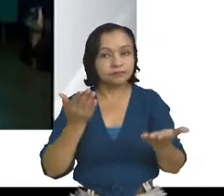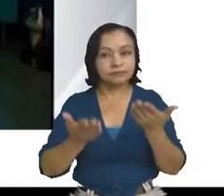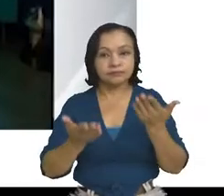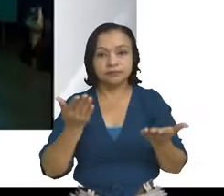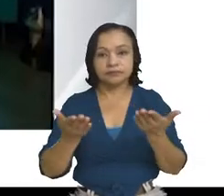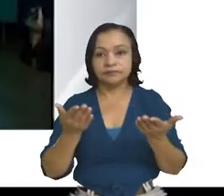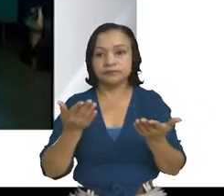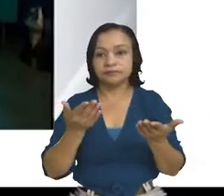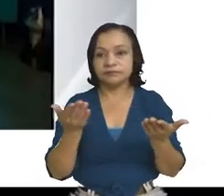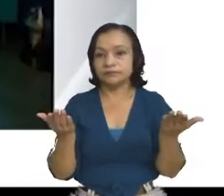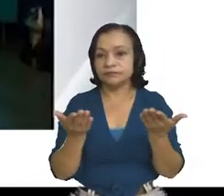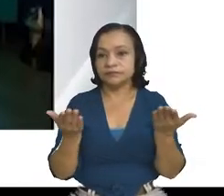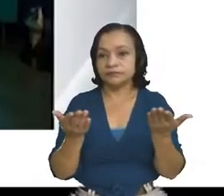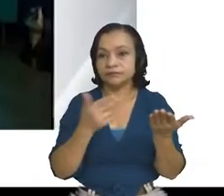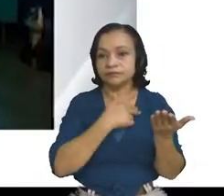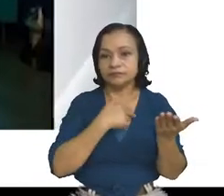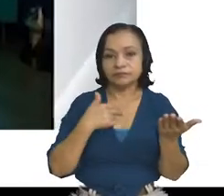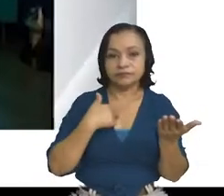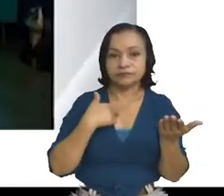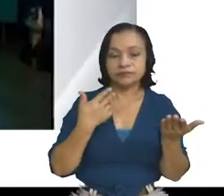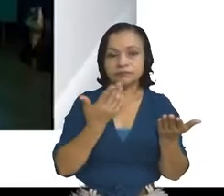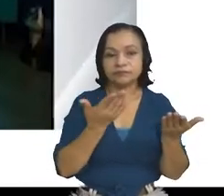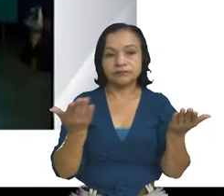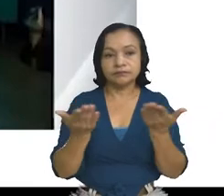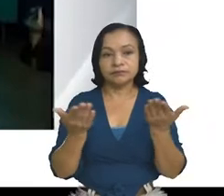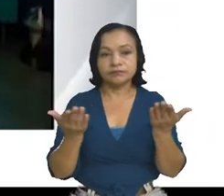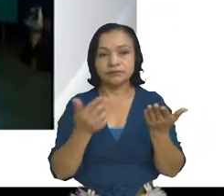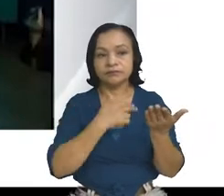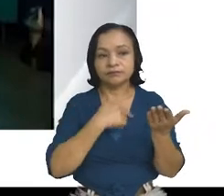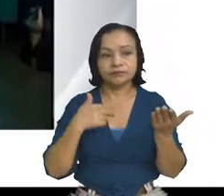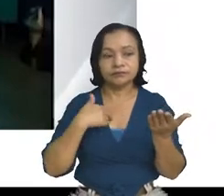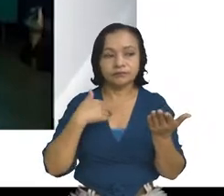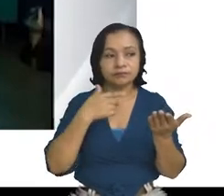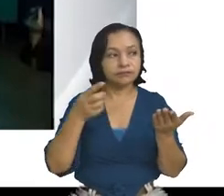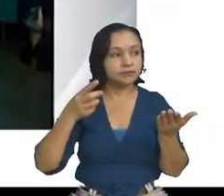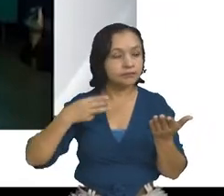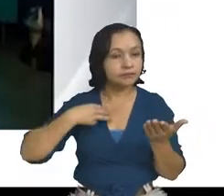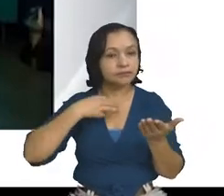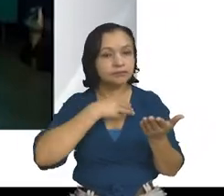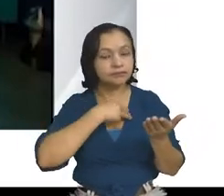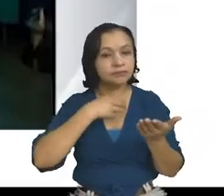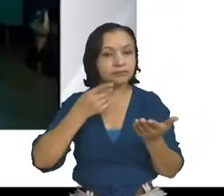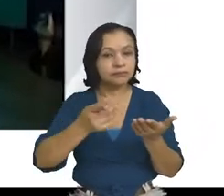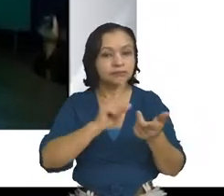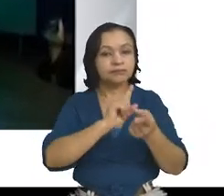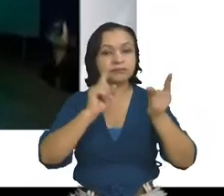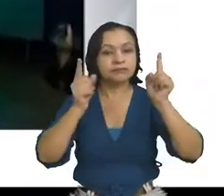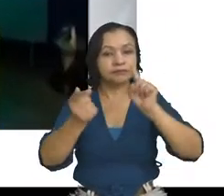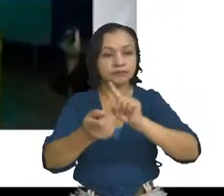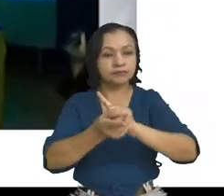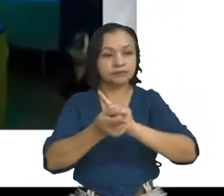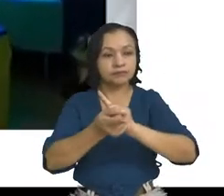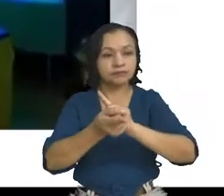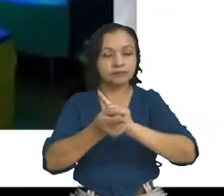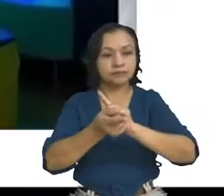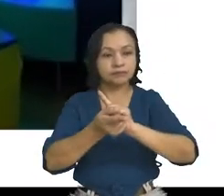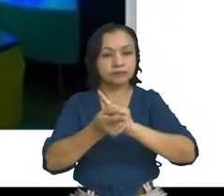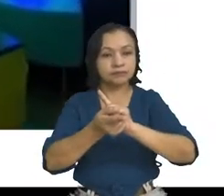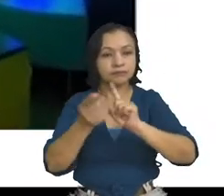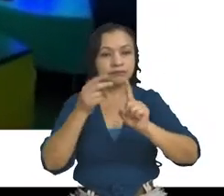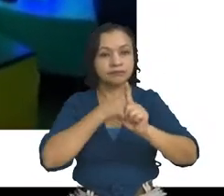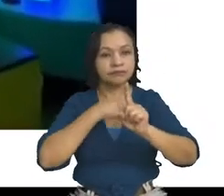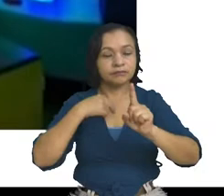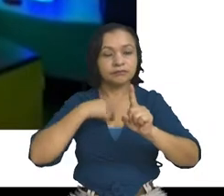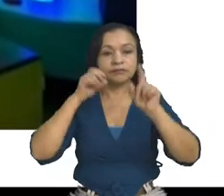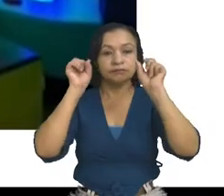los talleres de prótesis y órtesis, pues poder tener ese miembro nuevo que va a reemplazar al que perdieron por alguna situación, y que